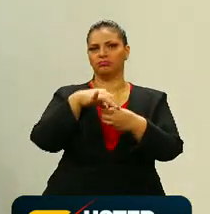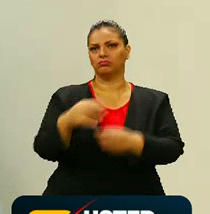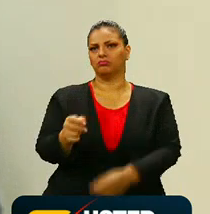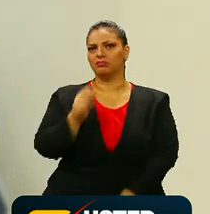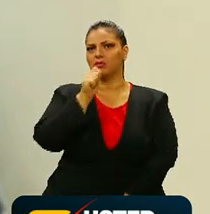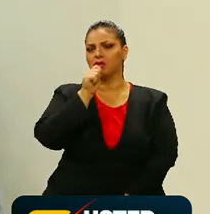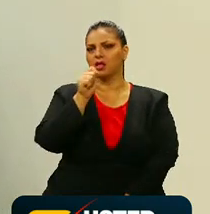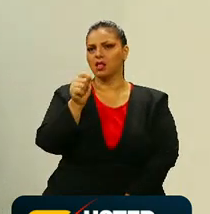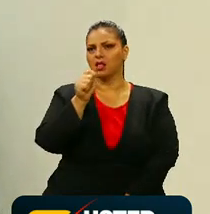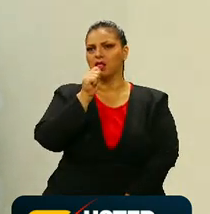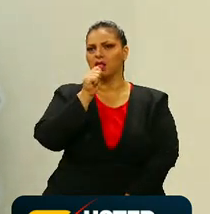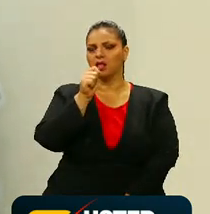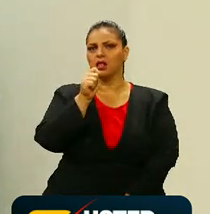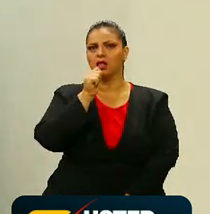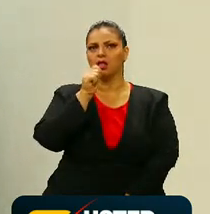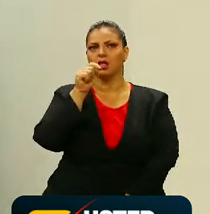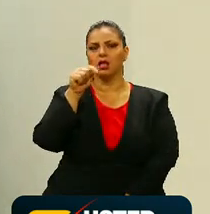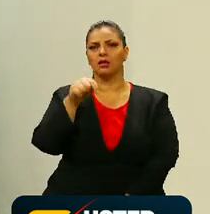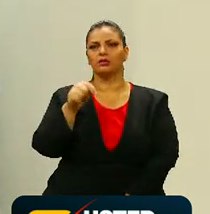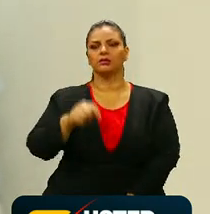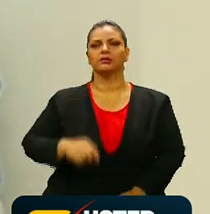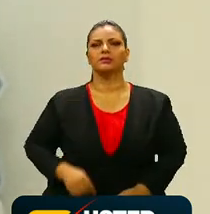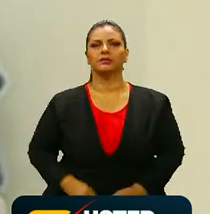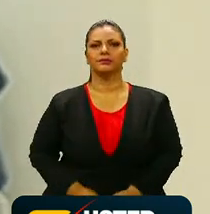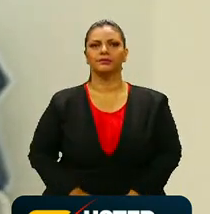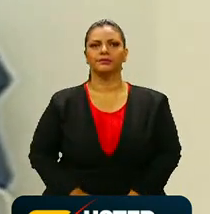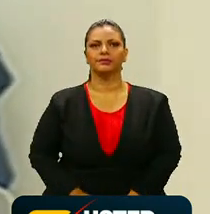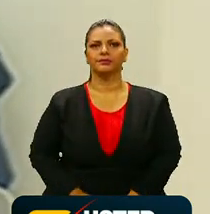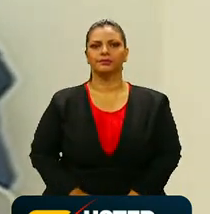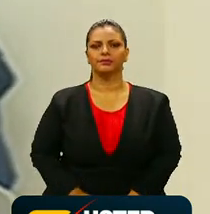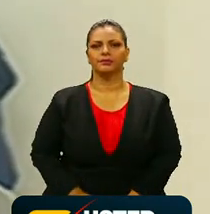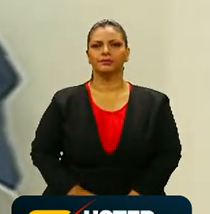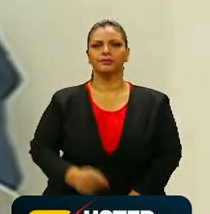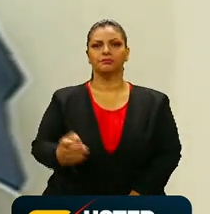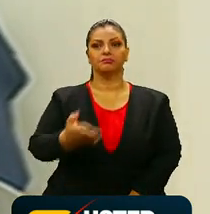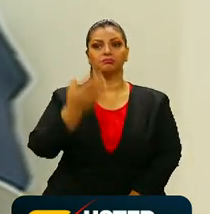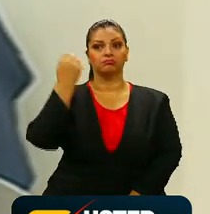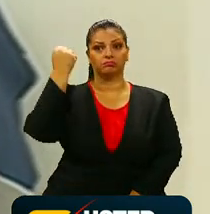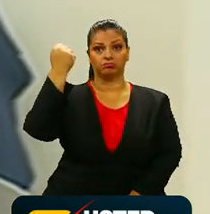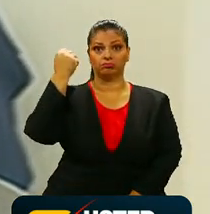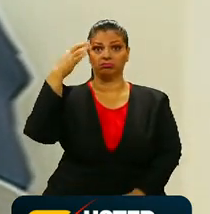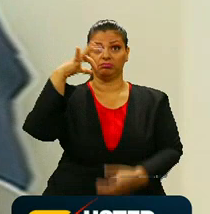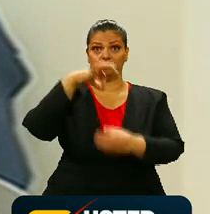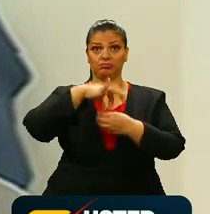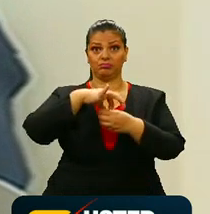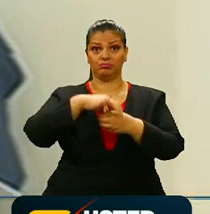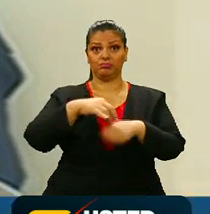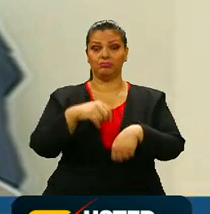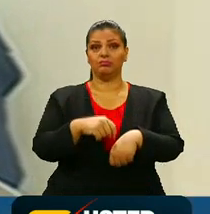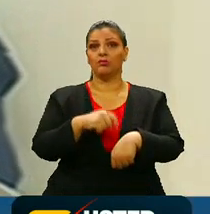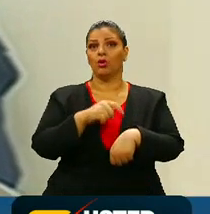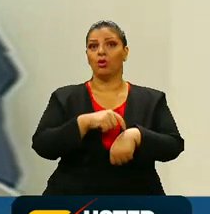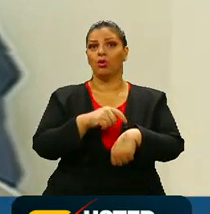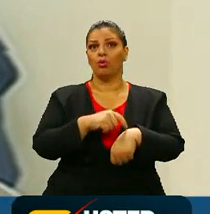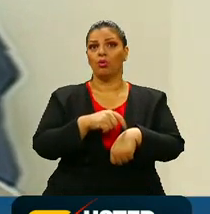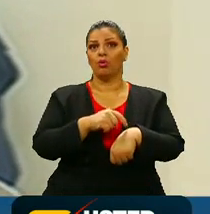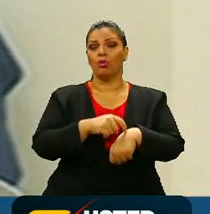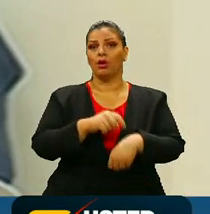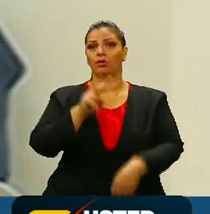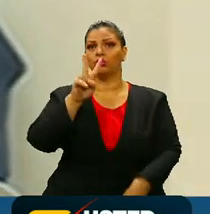realmente presentes aquí, ya que estaba previsto que él acuda a ejercer el derecho al voto a las 14